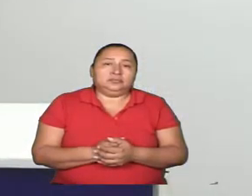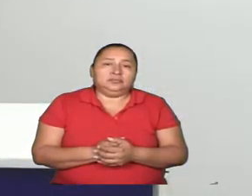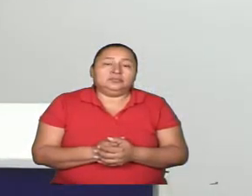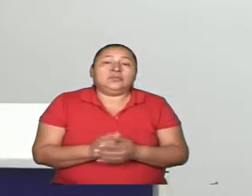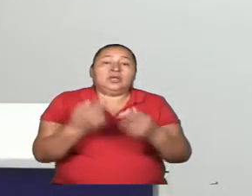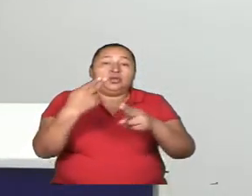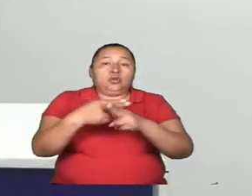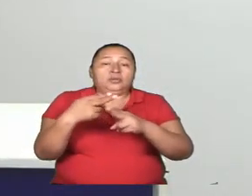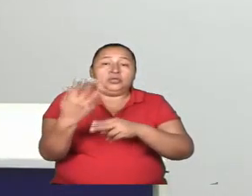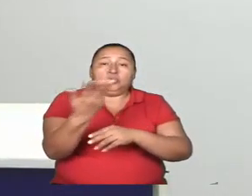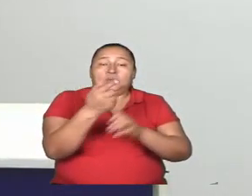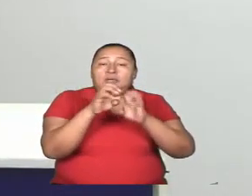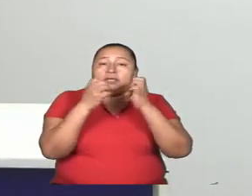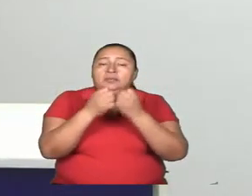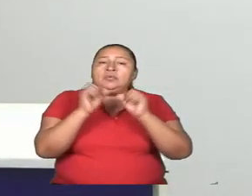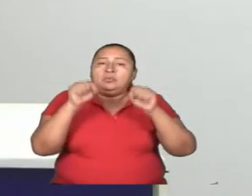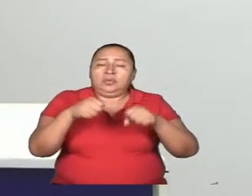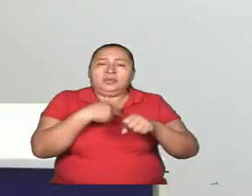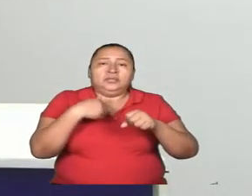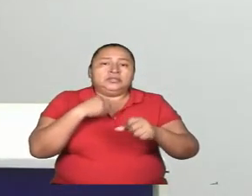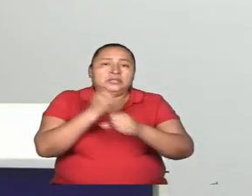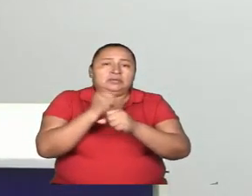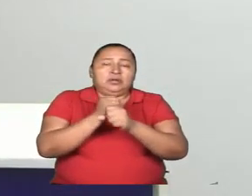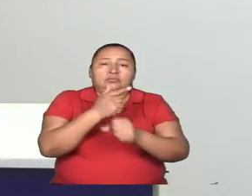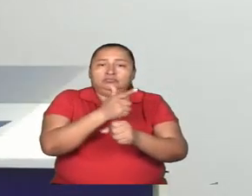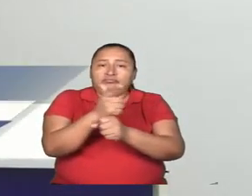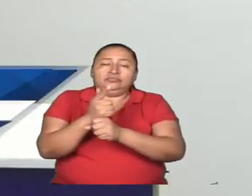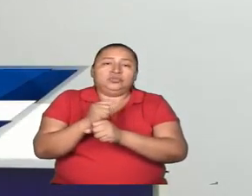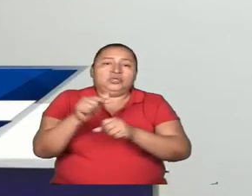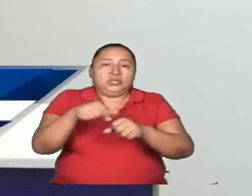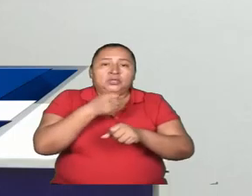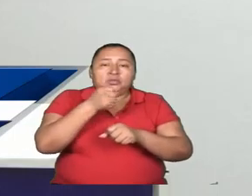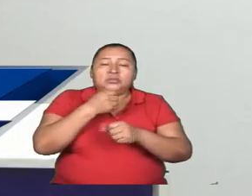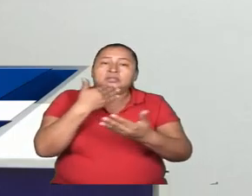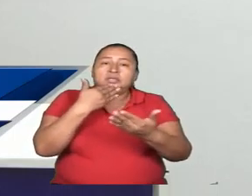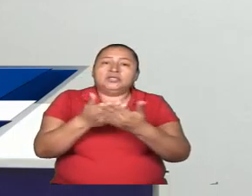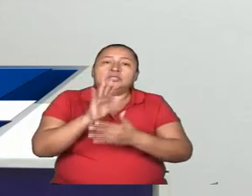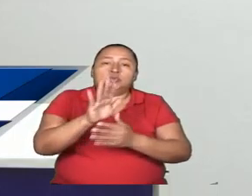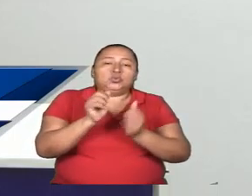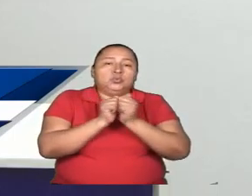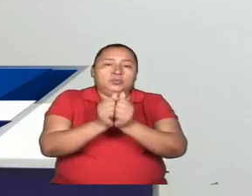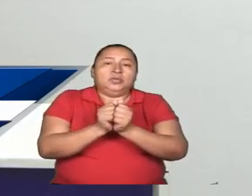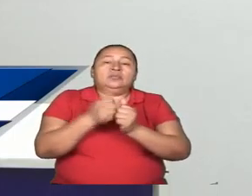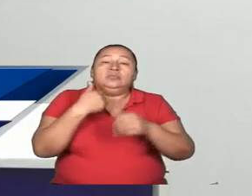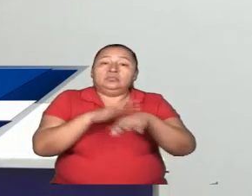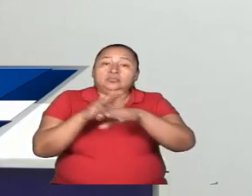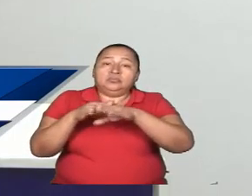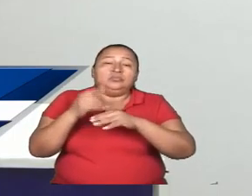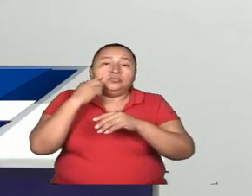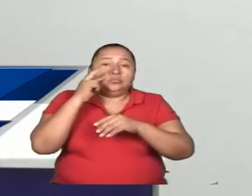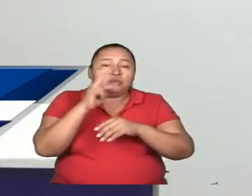A nombre de todo el equipo que hace posible la transmisión de este noticiero, les agradecemos su compañía y les invitamos a que se queden